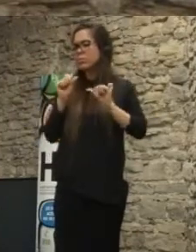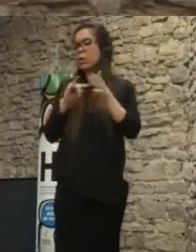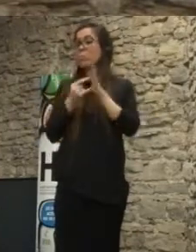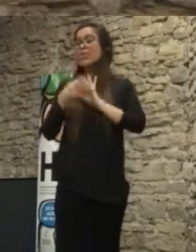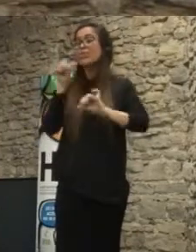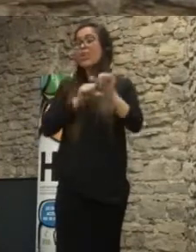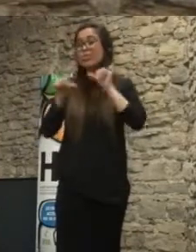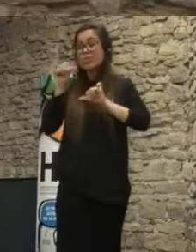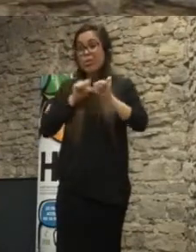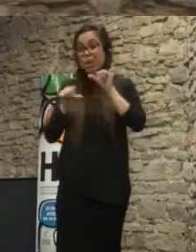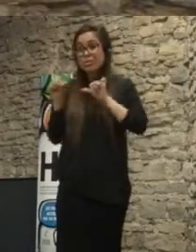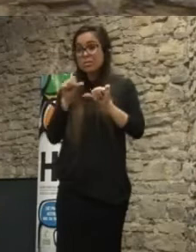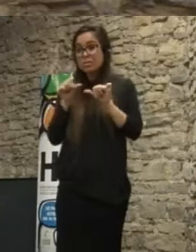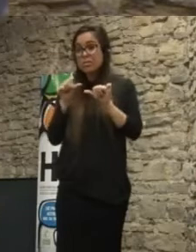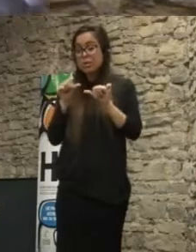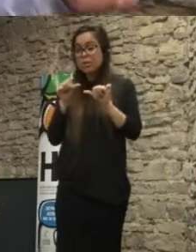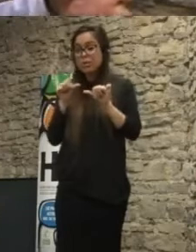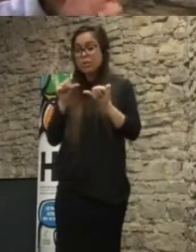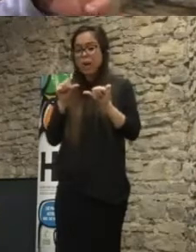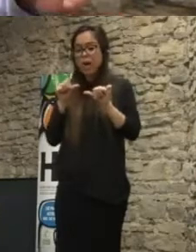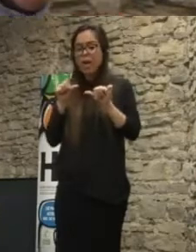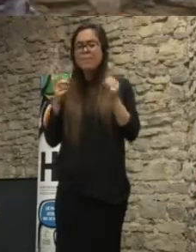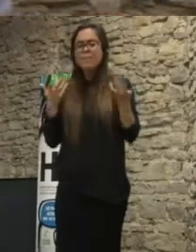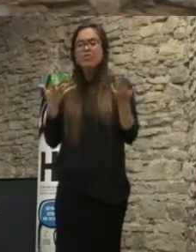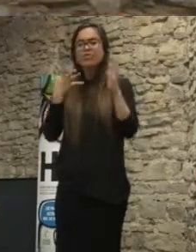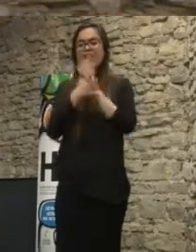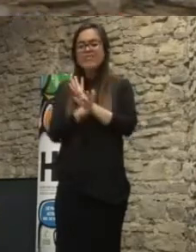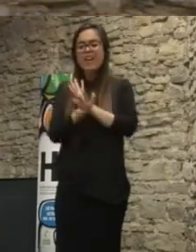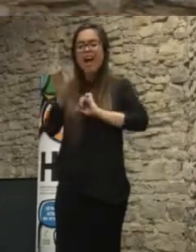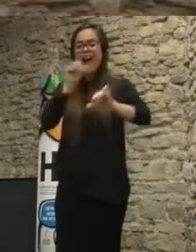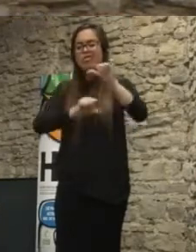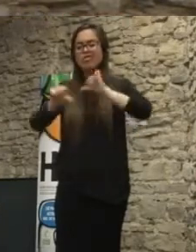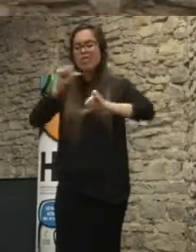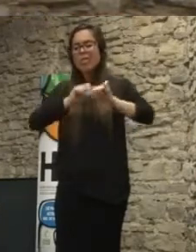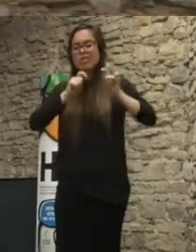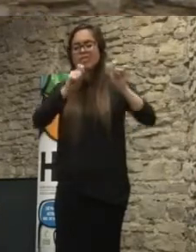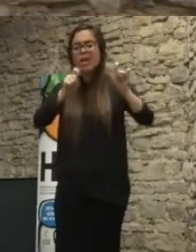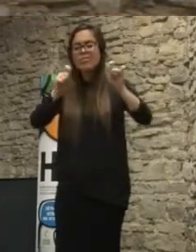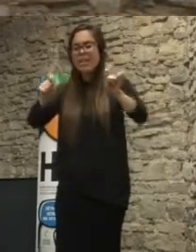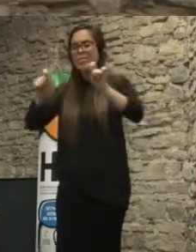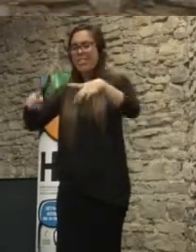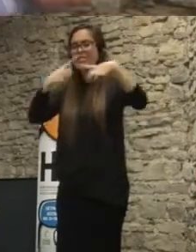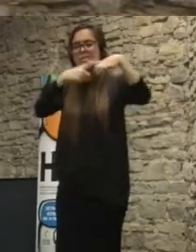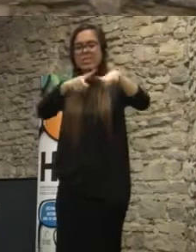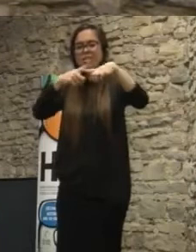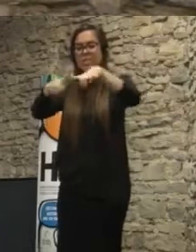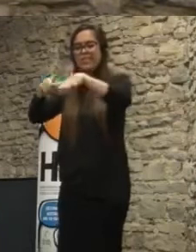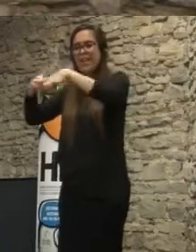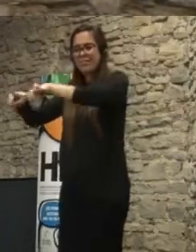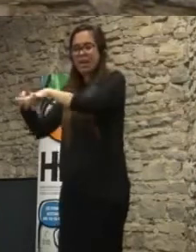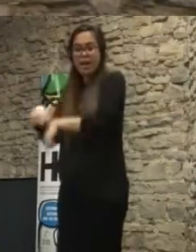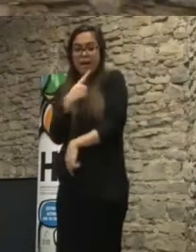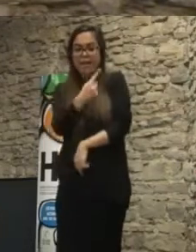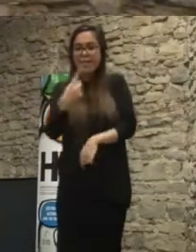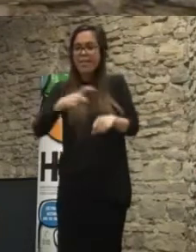el proyecto asociativo es lo que diferencia unas asociaciones de otras y lo que conecta una asociación con la sociedad,